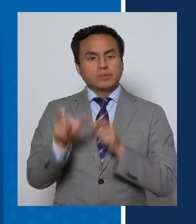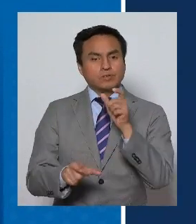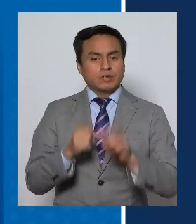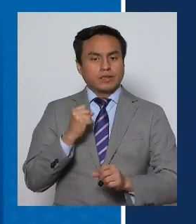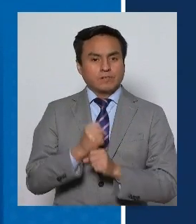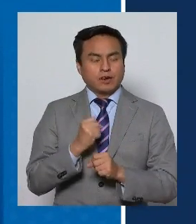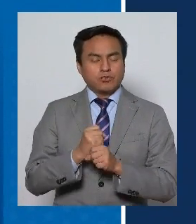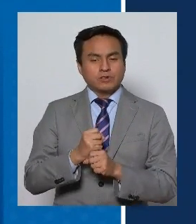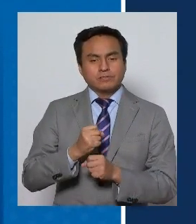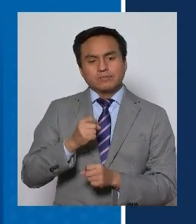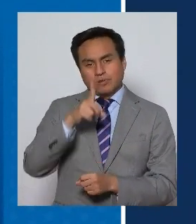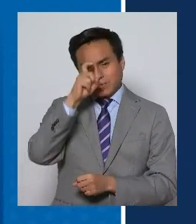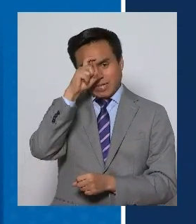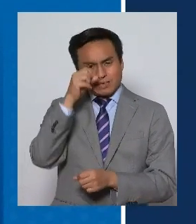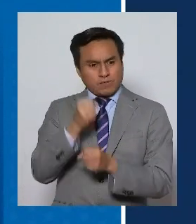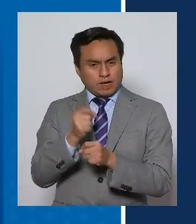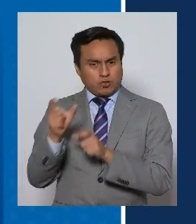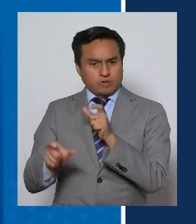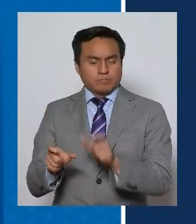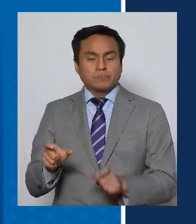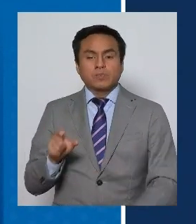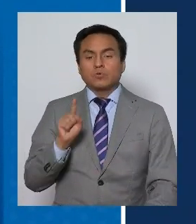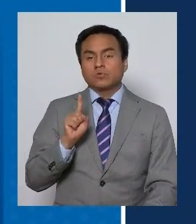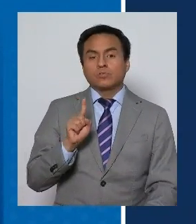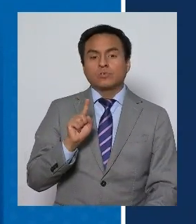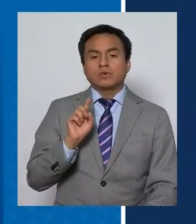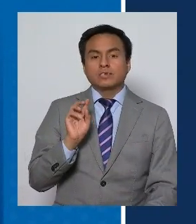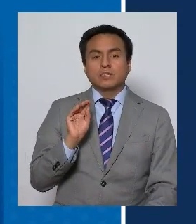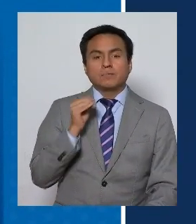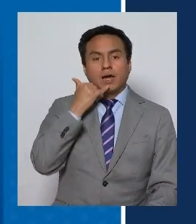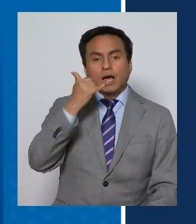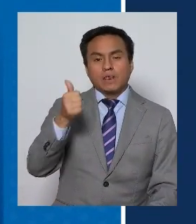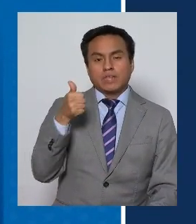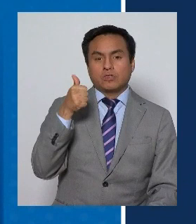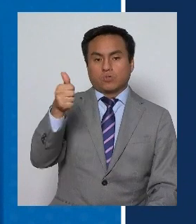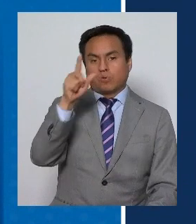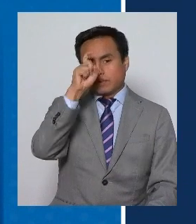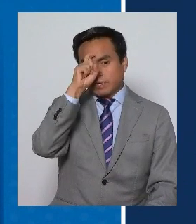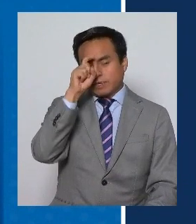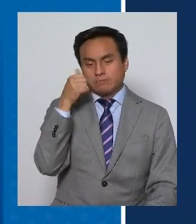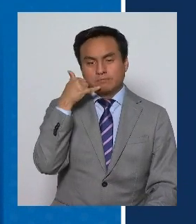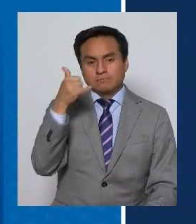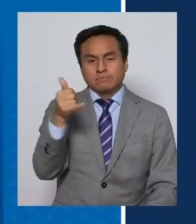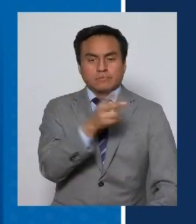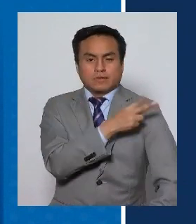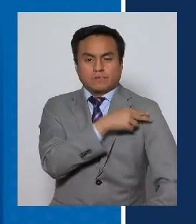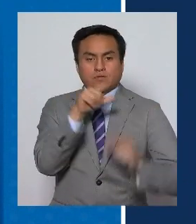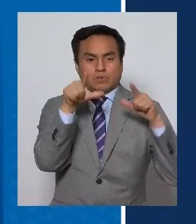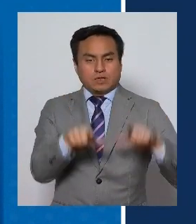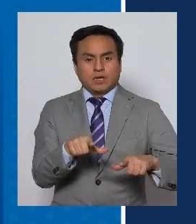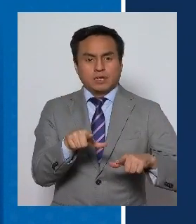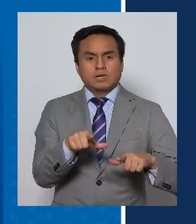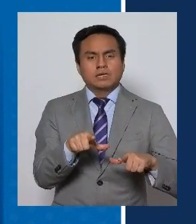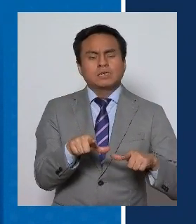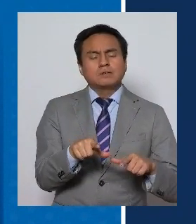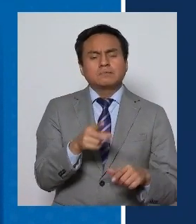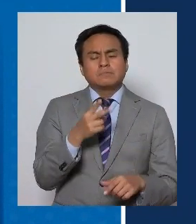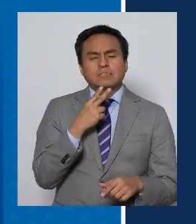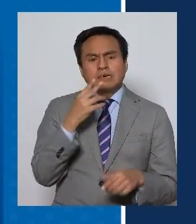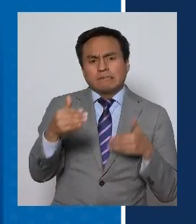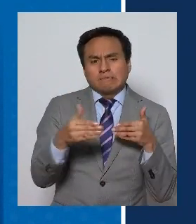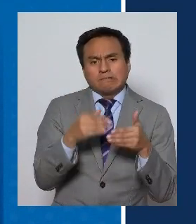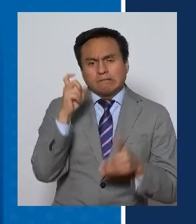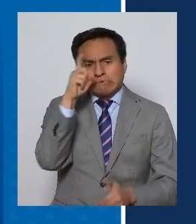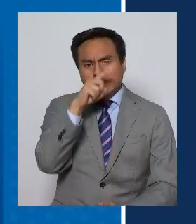trabajadores de la salud. Cuando uno llama a un director de hospital o a un jefe de la unidad de paciente crítico, como es